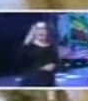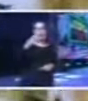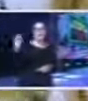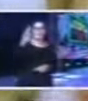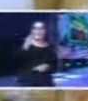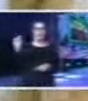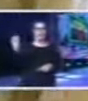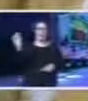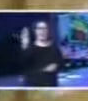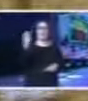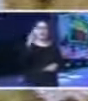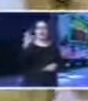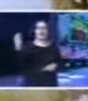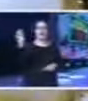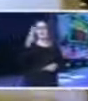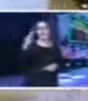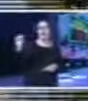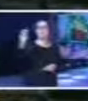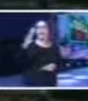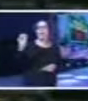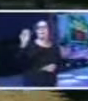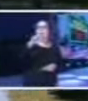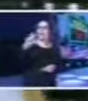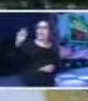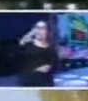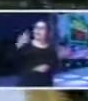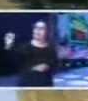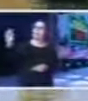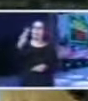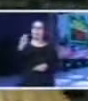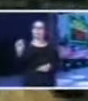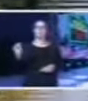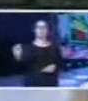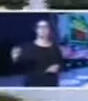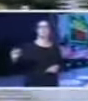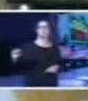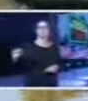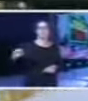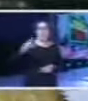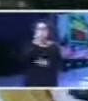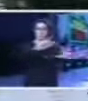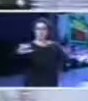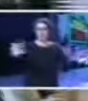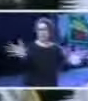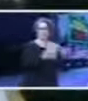Todos me llaman.